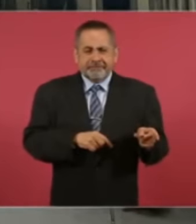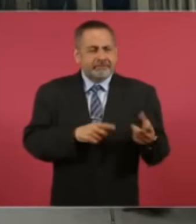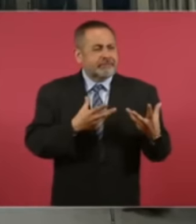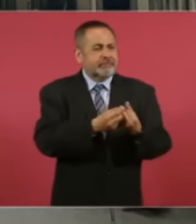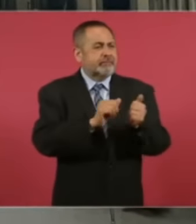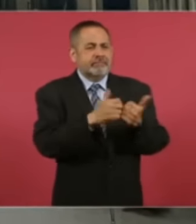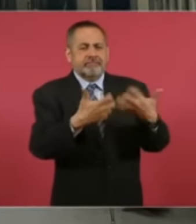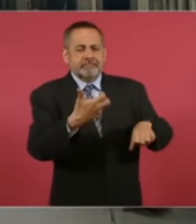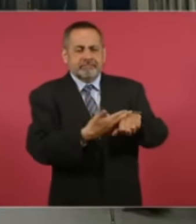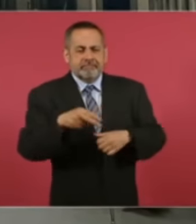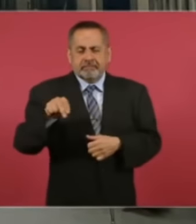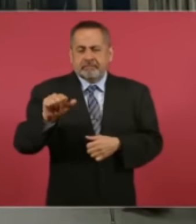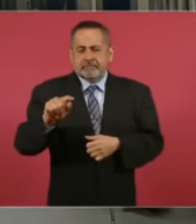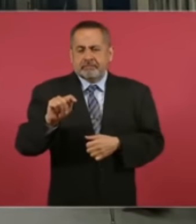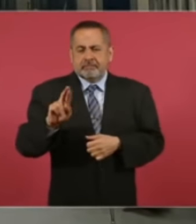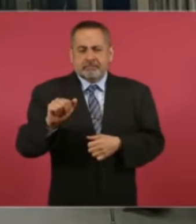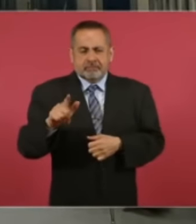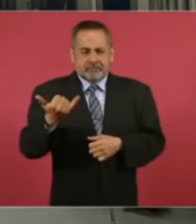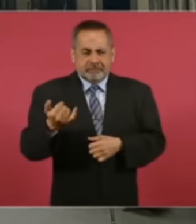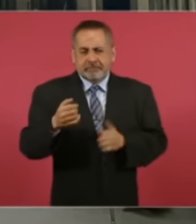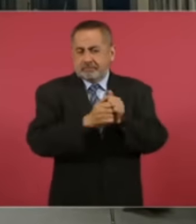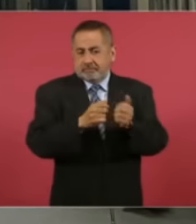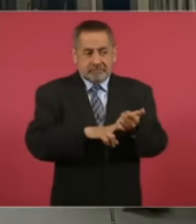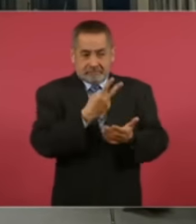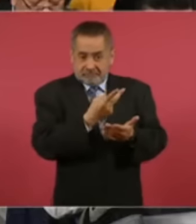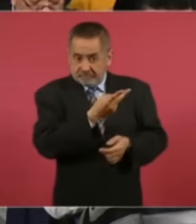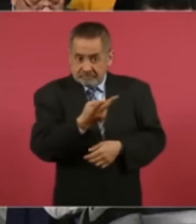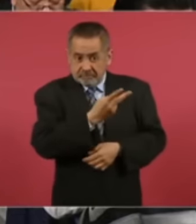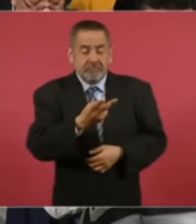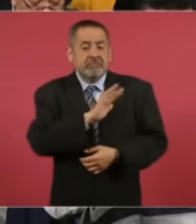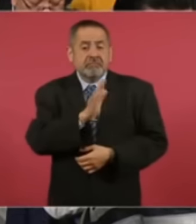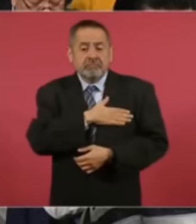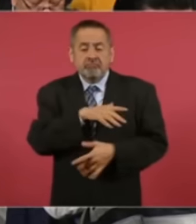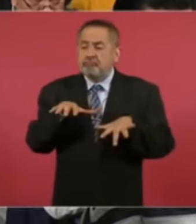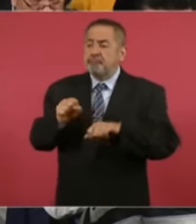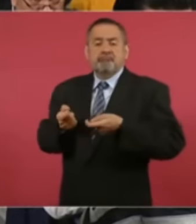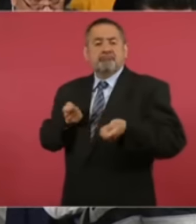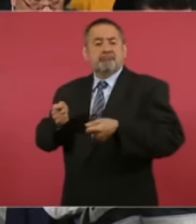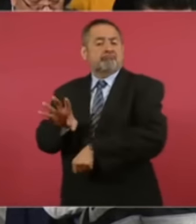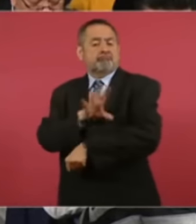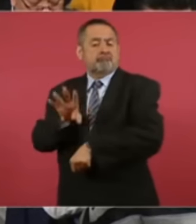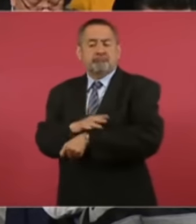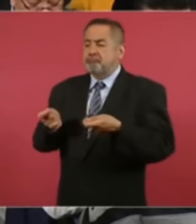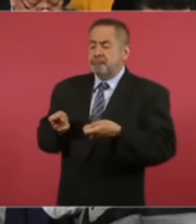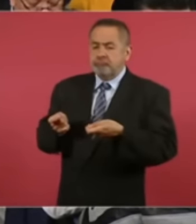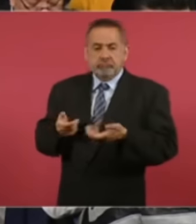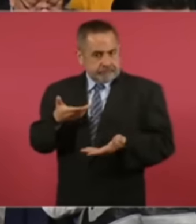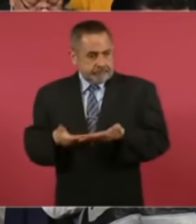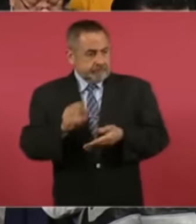Naturgy, las dos españolas dominaban el mercado eléctrico mexicano,